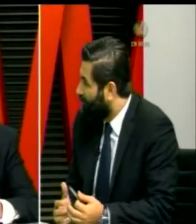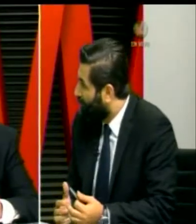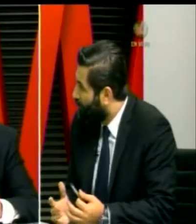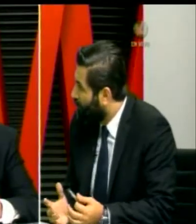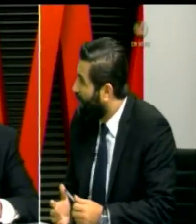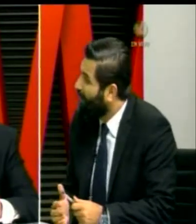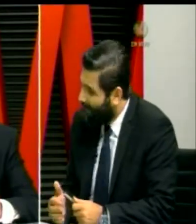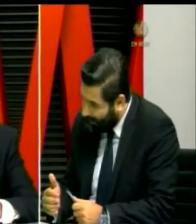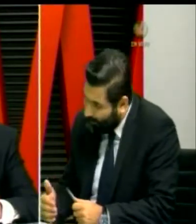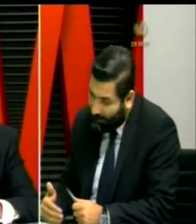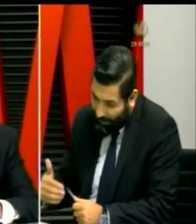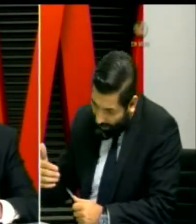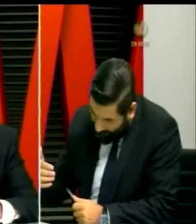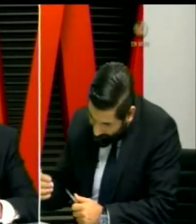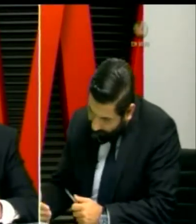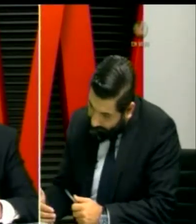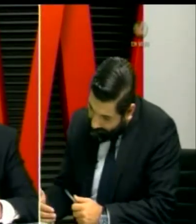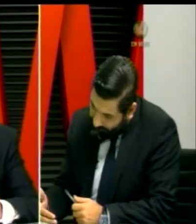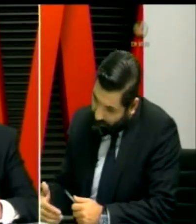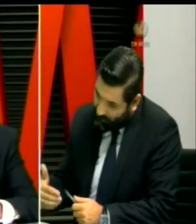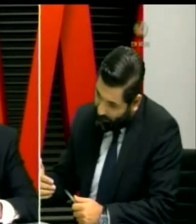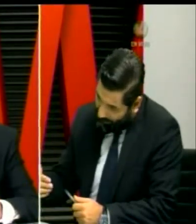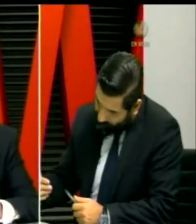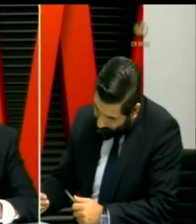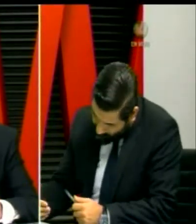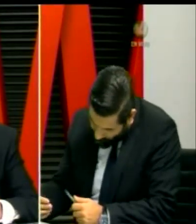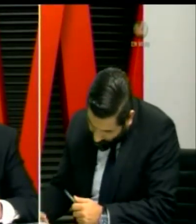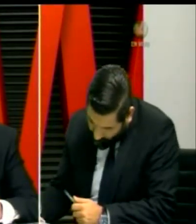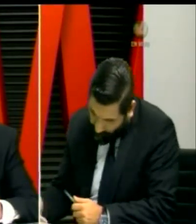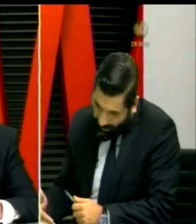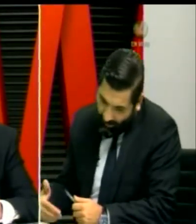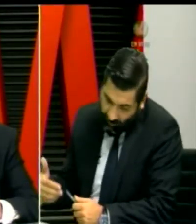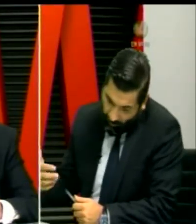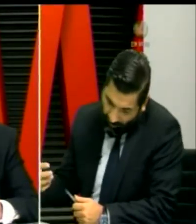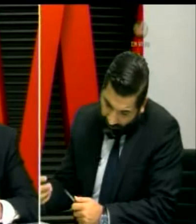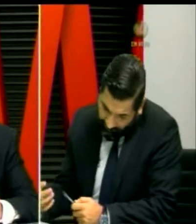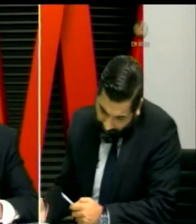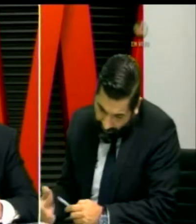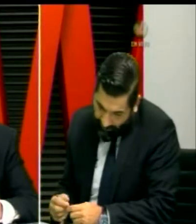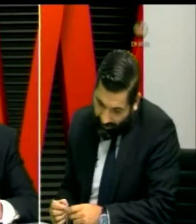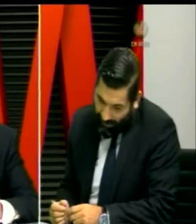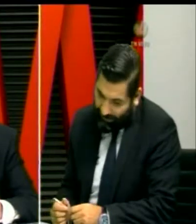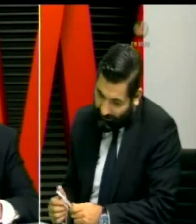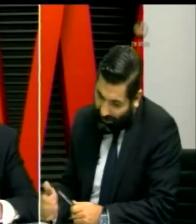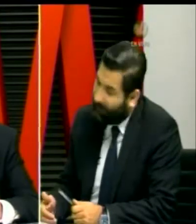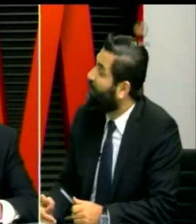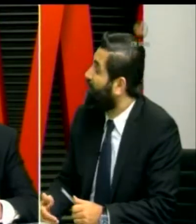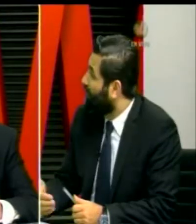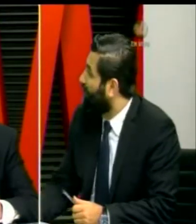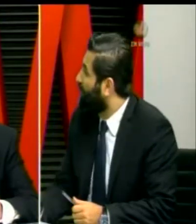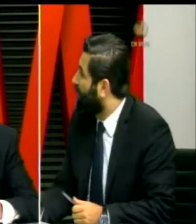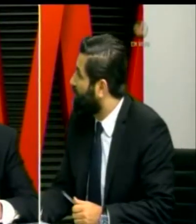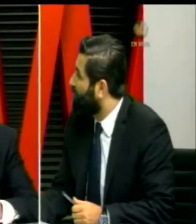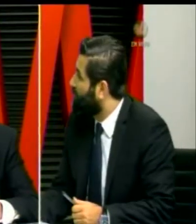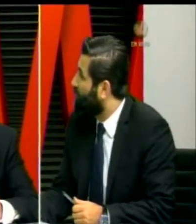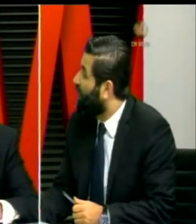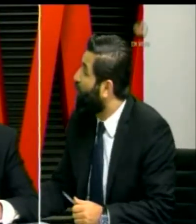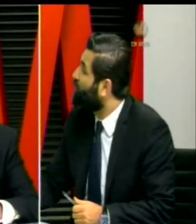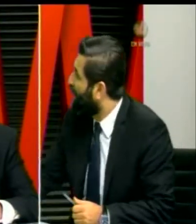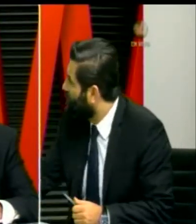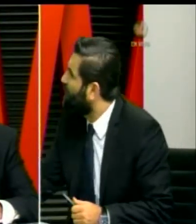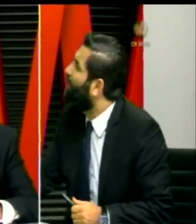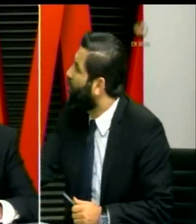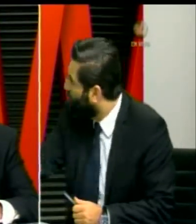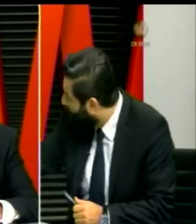carreteras están muy mal, y hay ejercicios de asociaciones públicos-privadas, como la carretera Acatlán-Atenquique, que es una